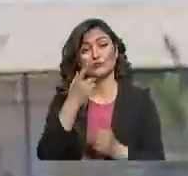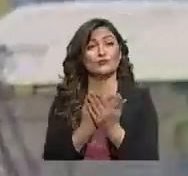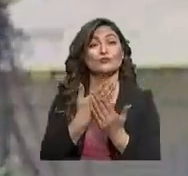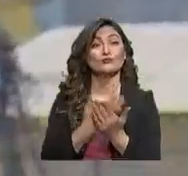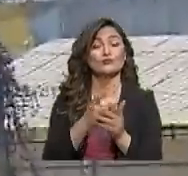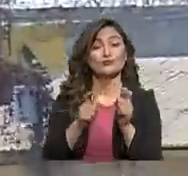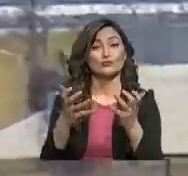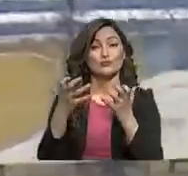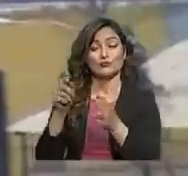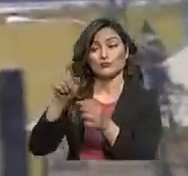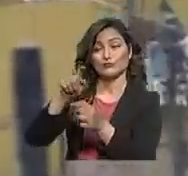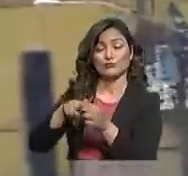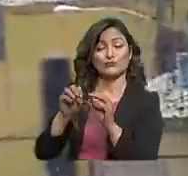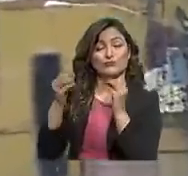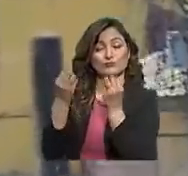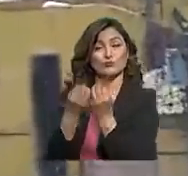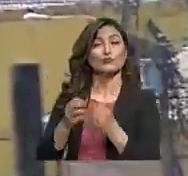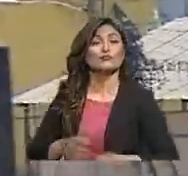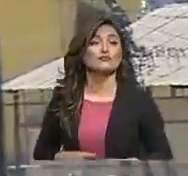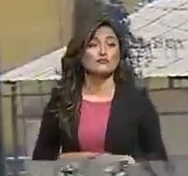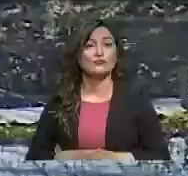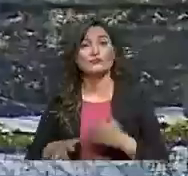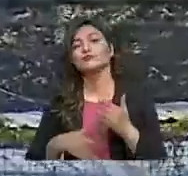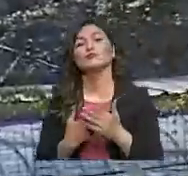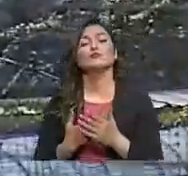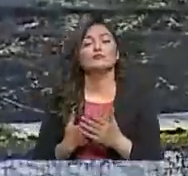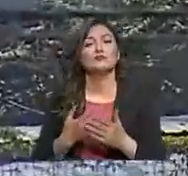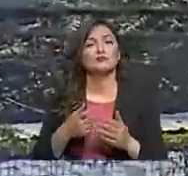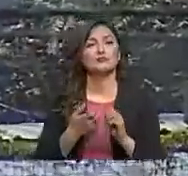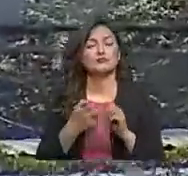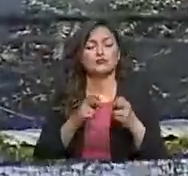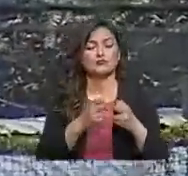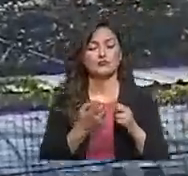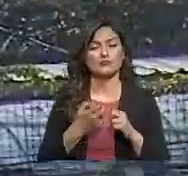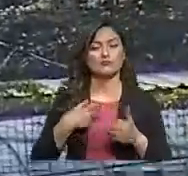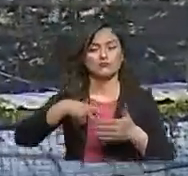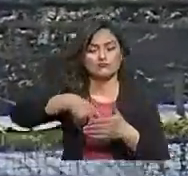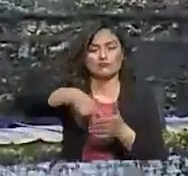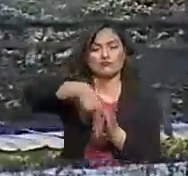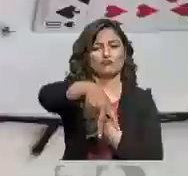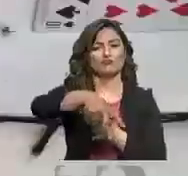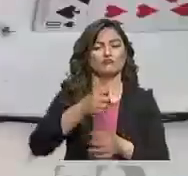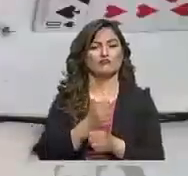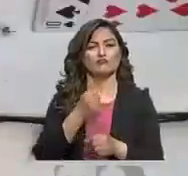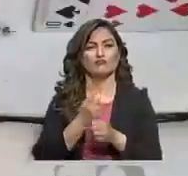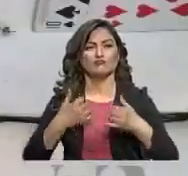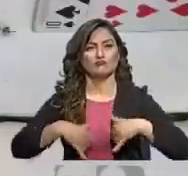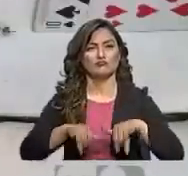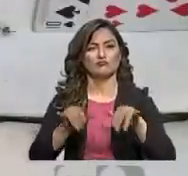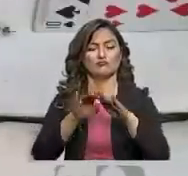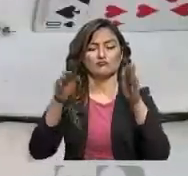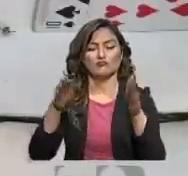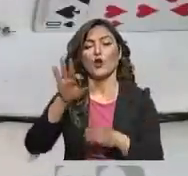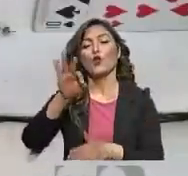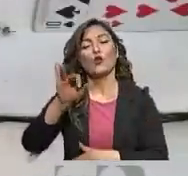quieran ingresar a esta organización. Se trata de dejar atrás todos aquellos límites o escrúpulos que puedan llegar a estorbar el trabajo. Por ello, en el pabellón de Fito